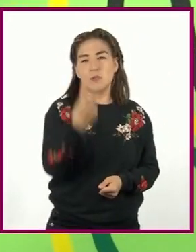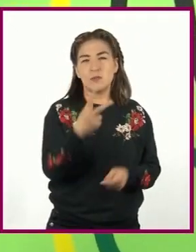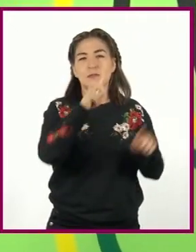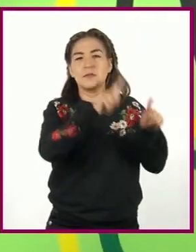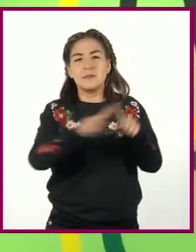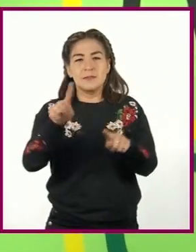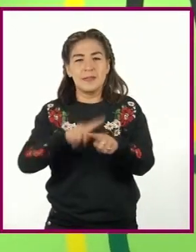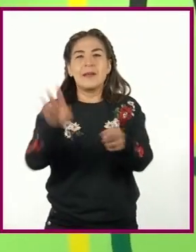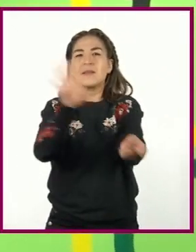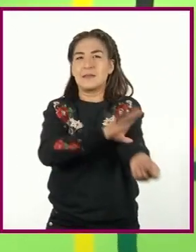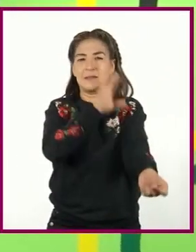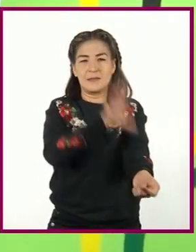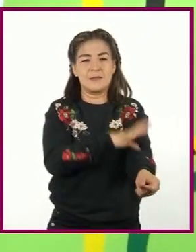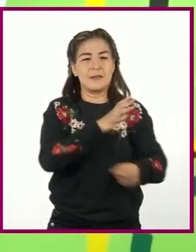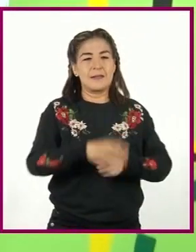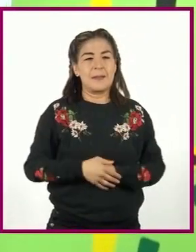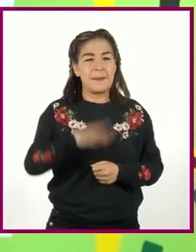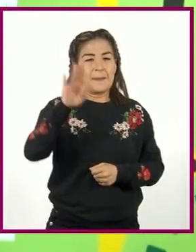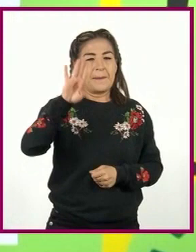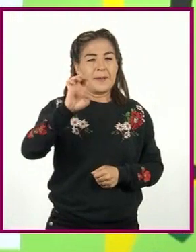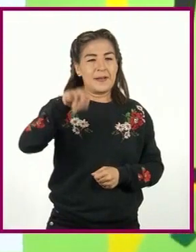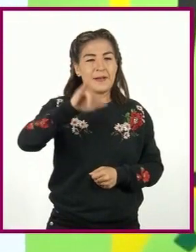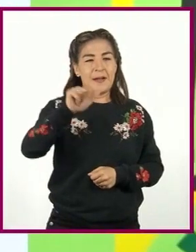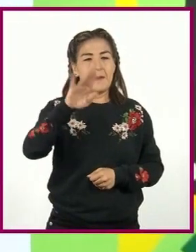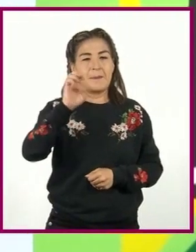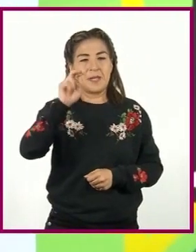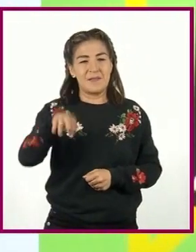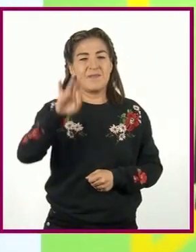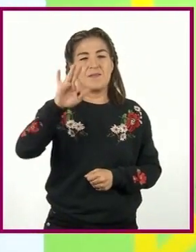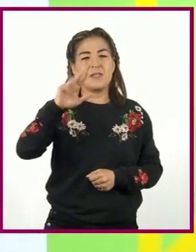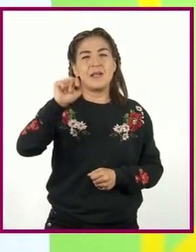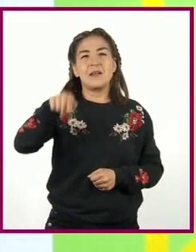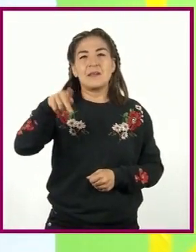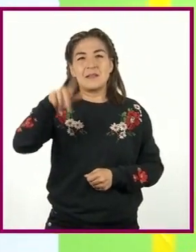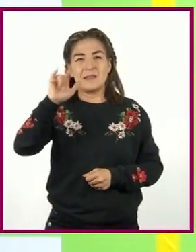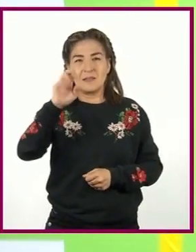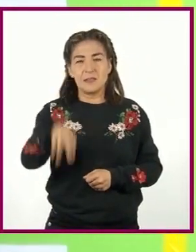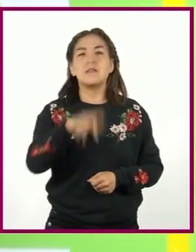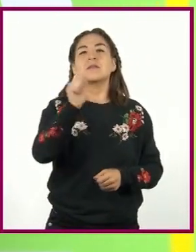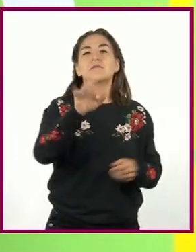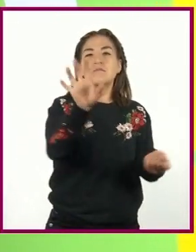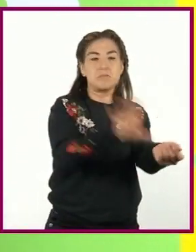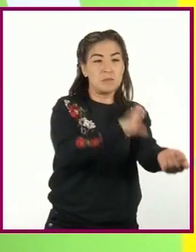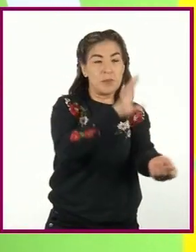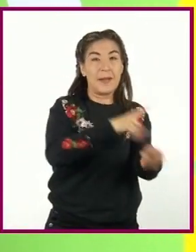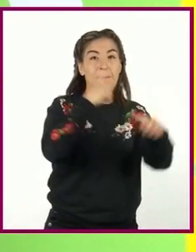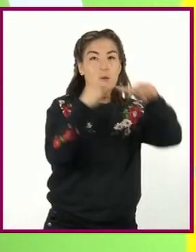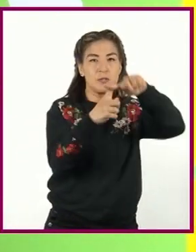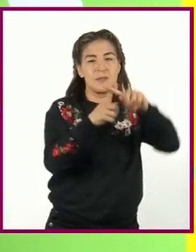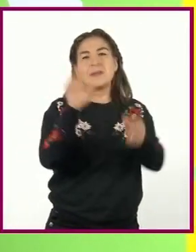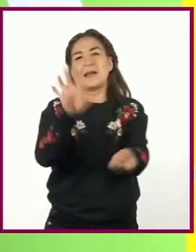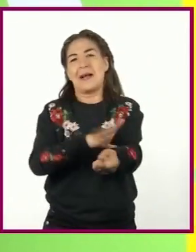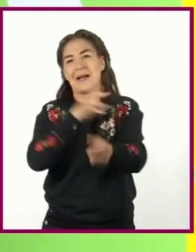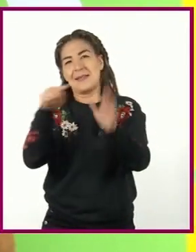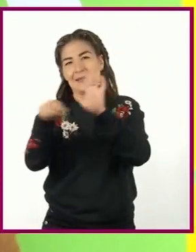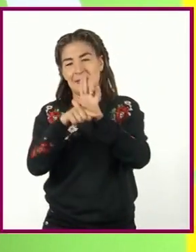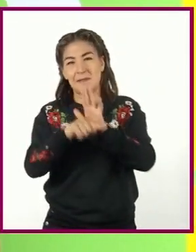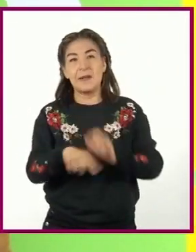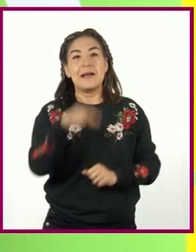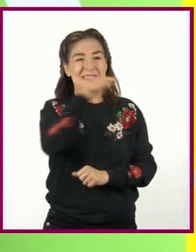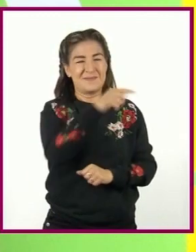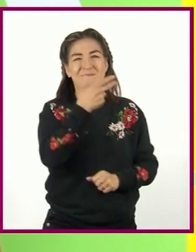cargas eléctricas. Benjamin Franklin llamó a estas cargas como carga positiva y carga negativa.